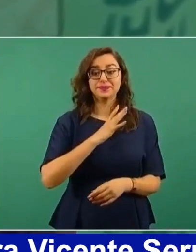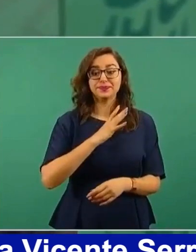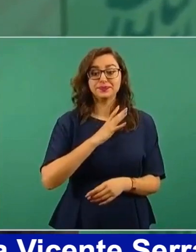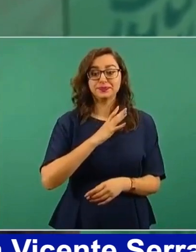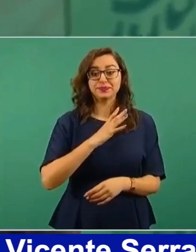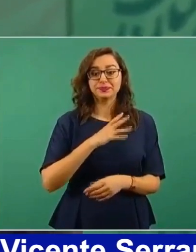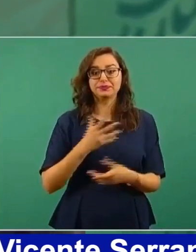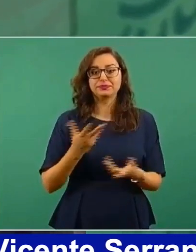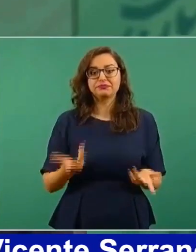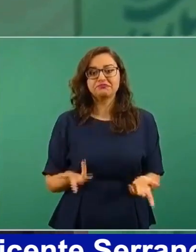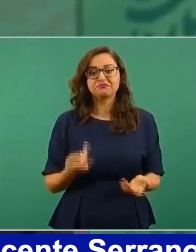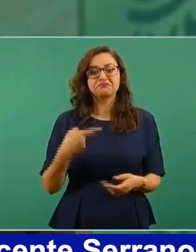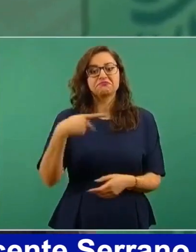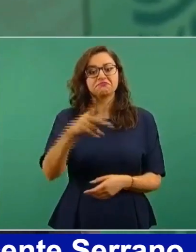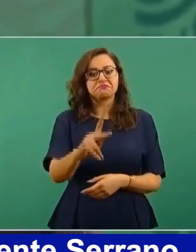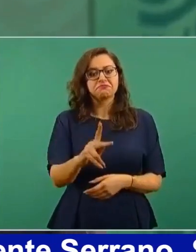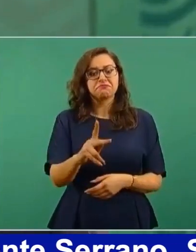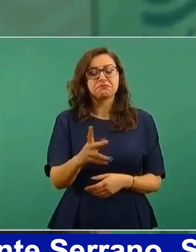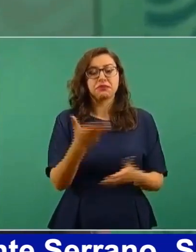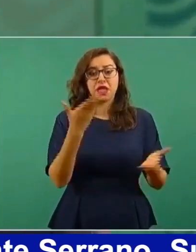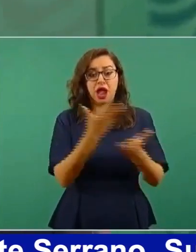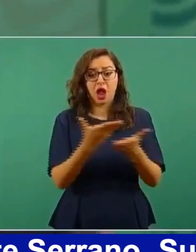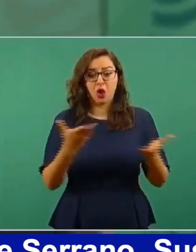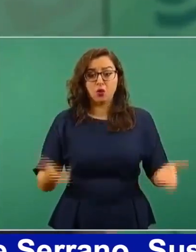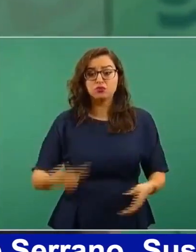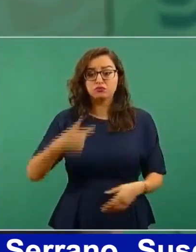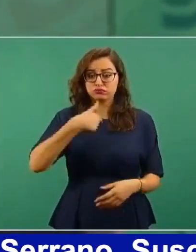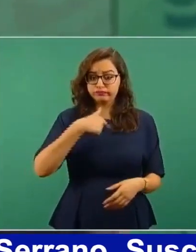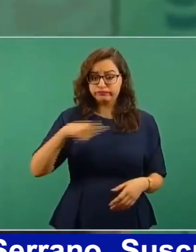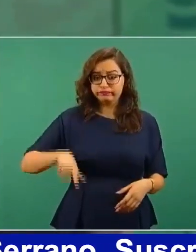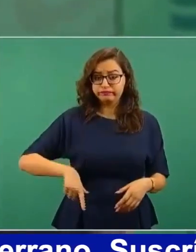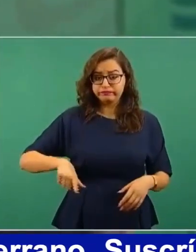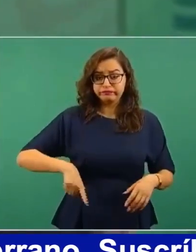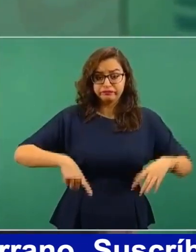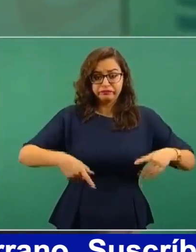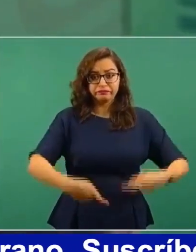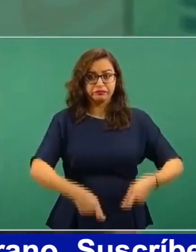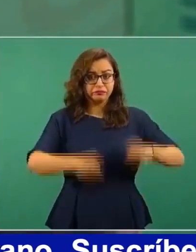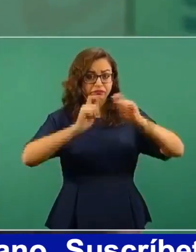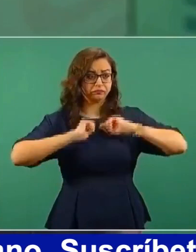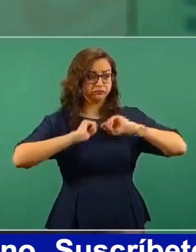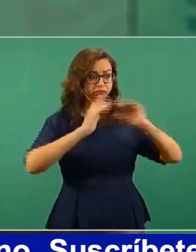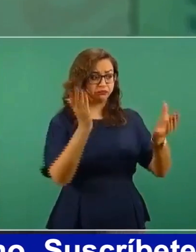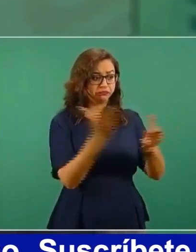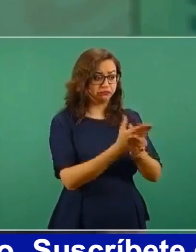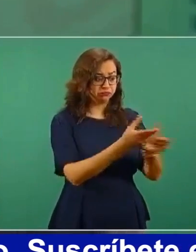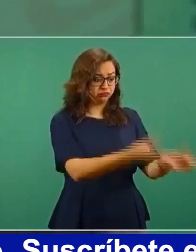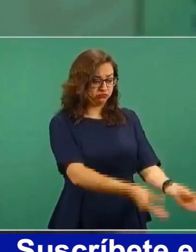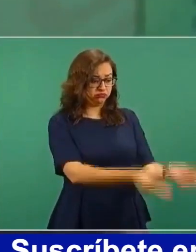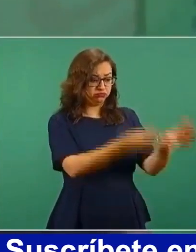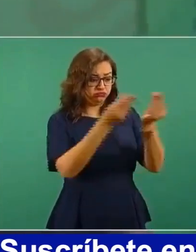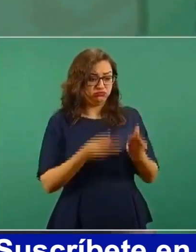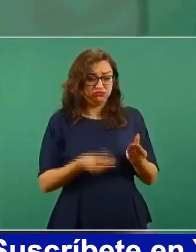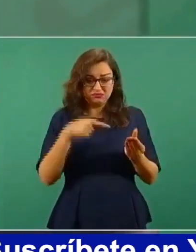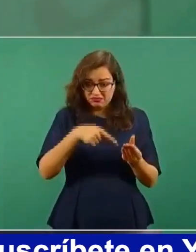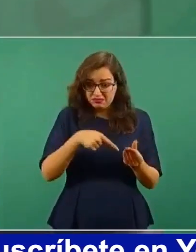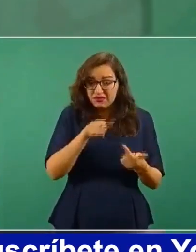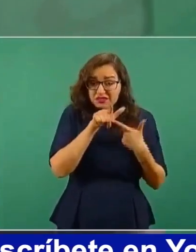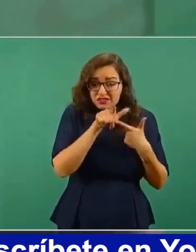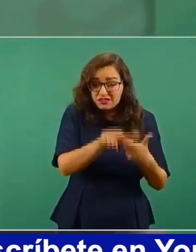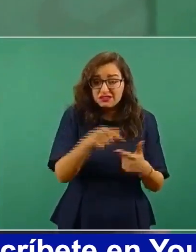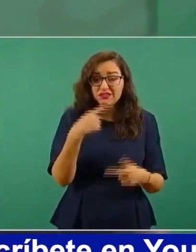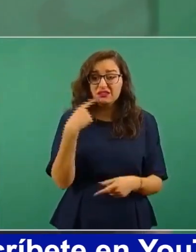Nosotros decidimos no presentar ninguna denuncia y solo toco el tema porque